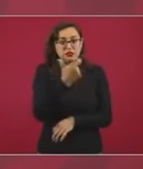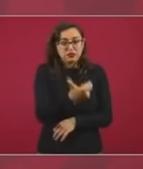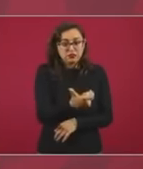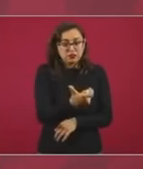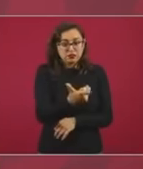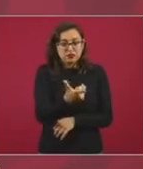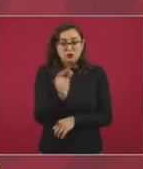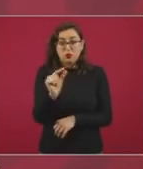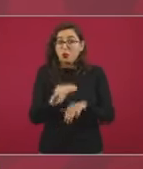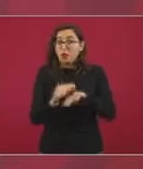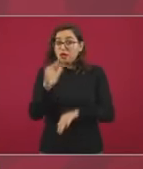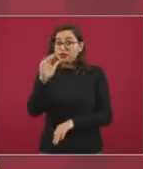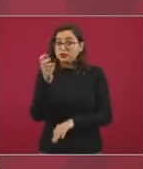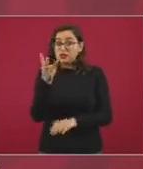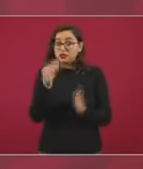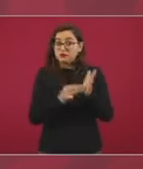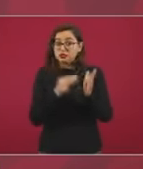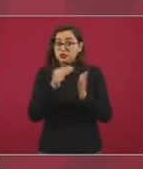poco más.